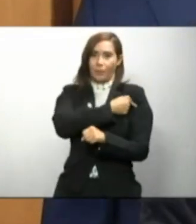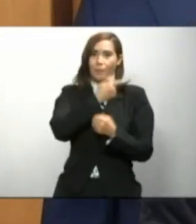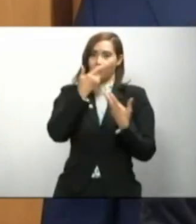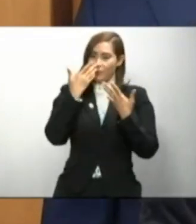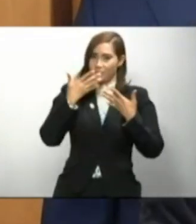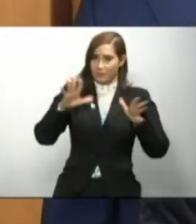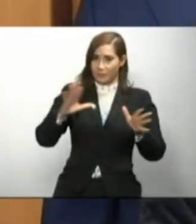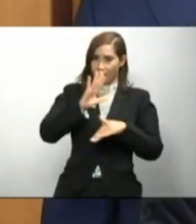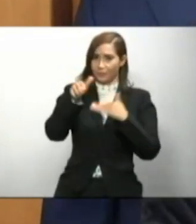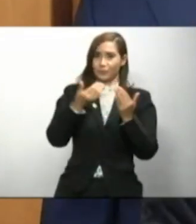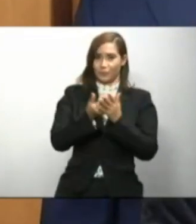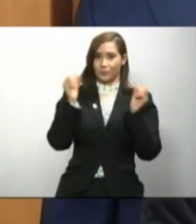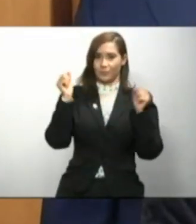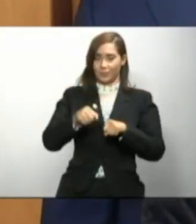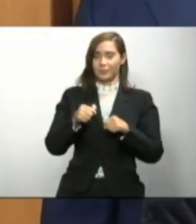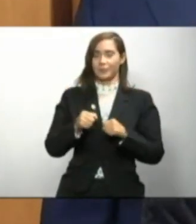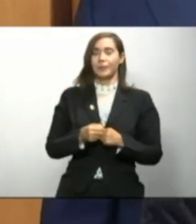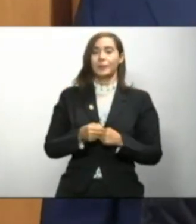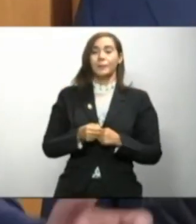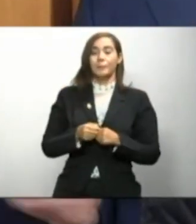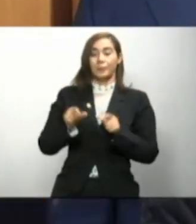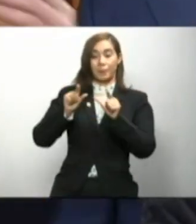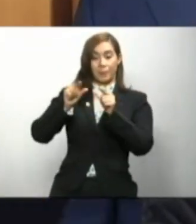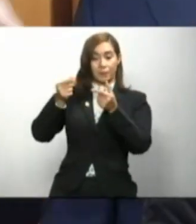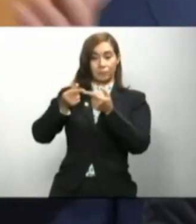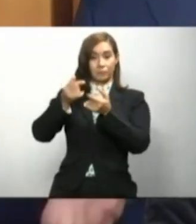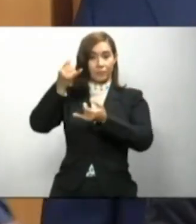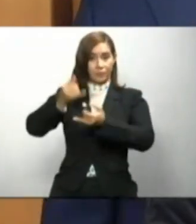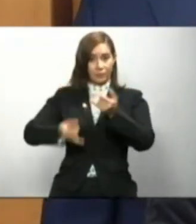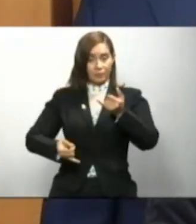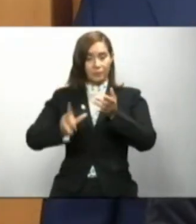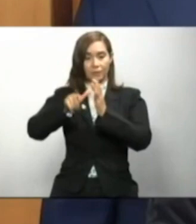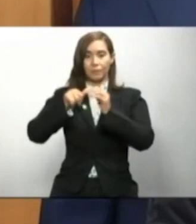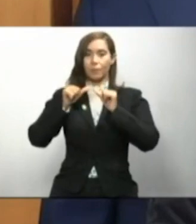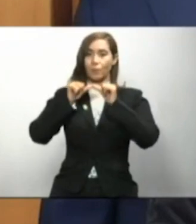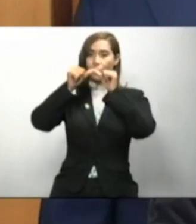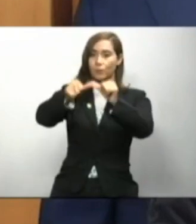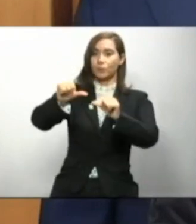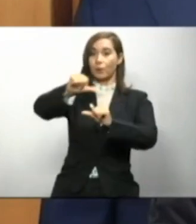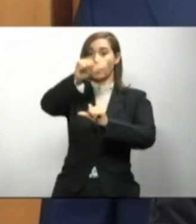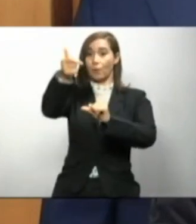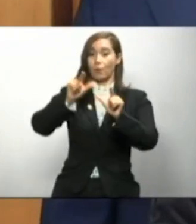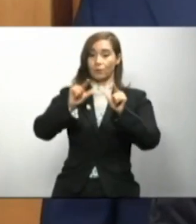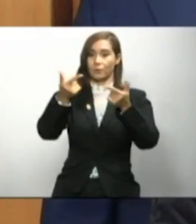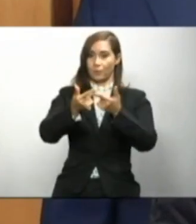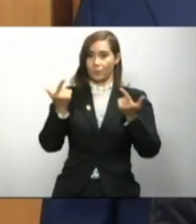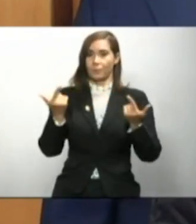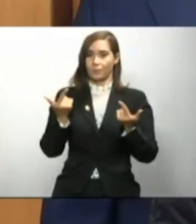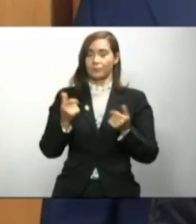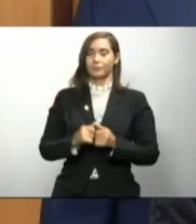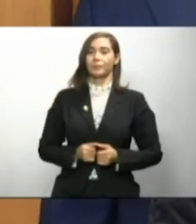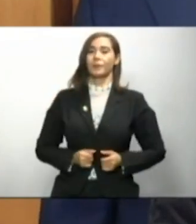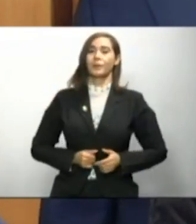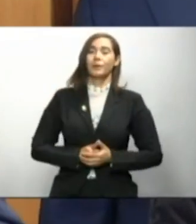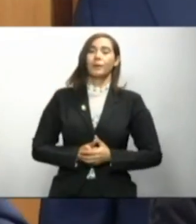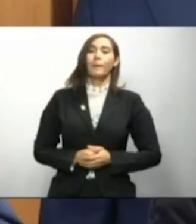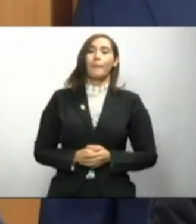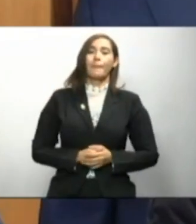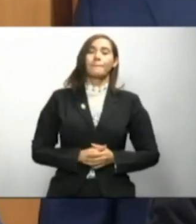con con este este grupo y después seguir continuando la vacunación como nosotros tenemos planificado